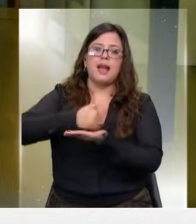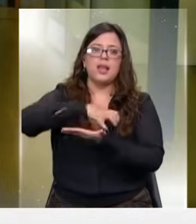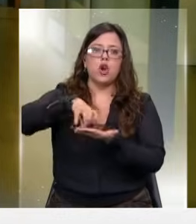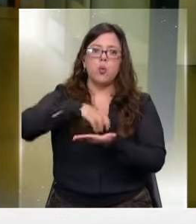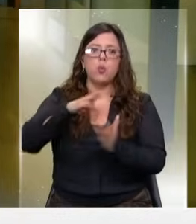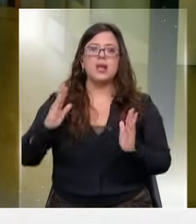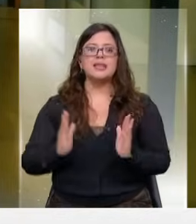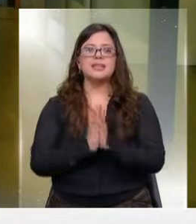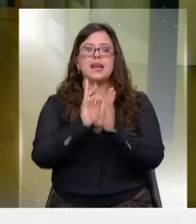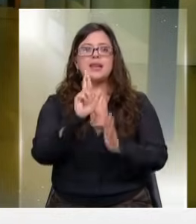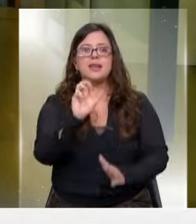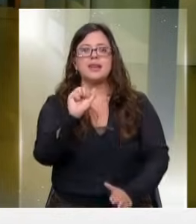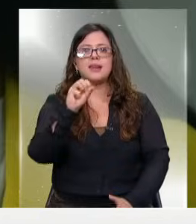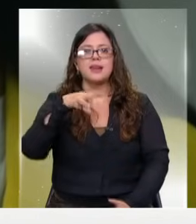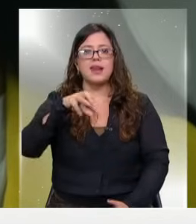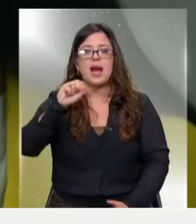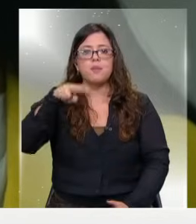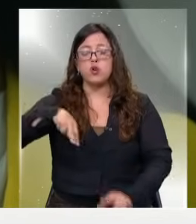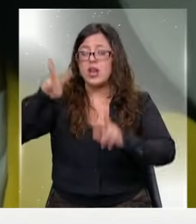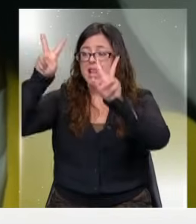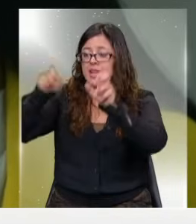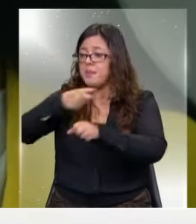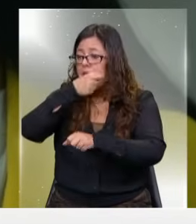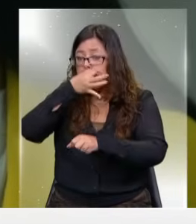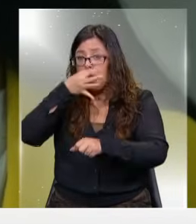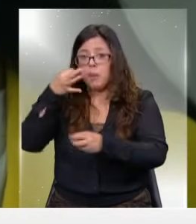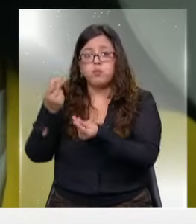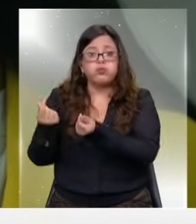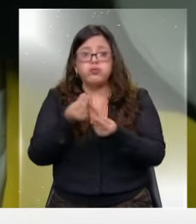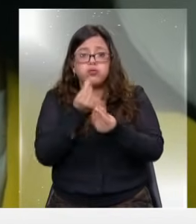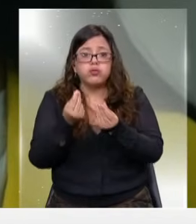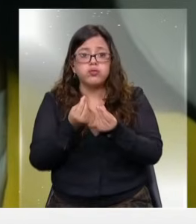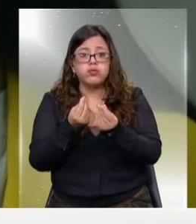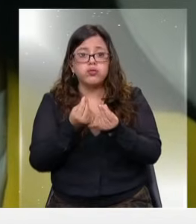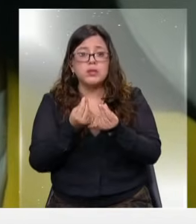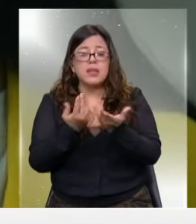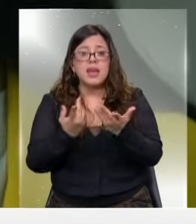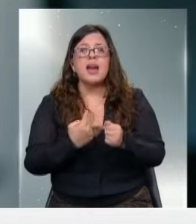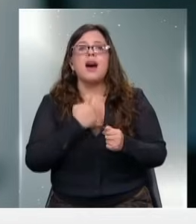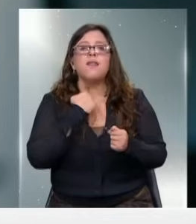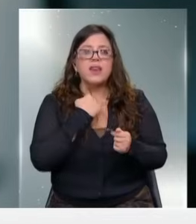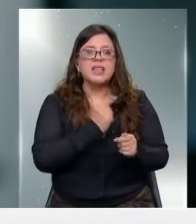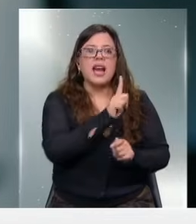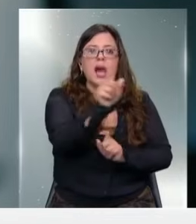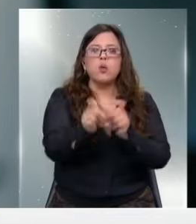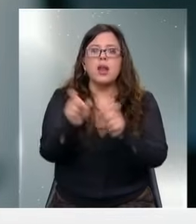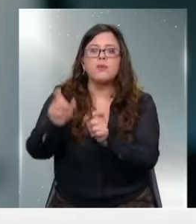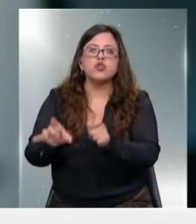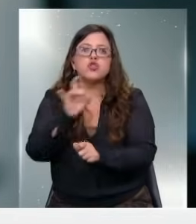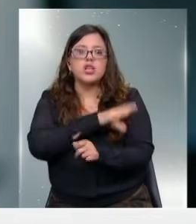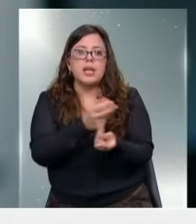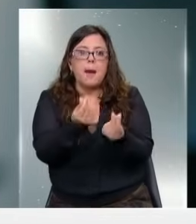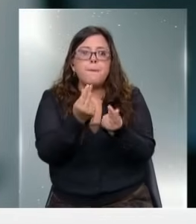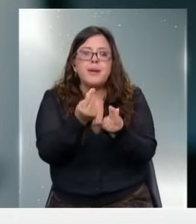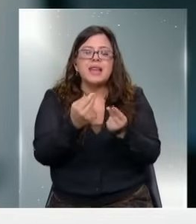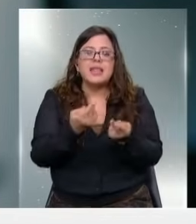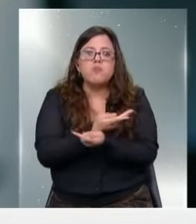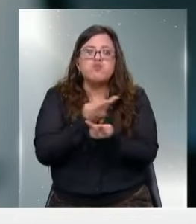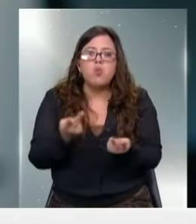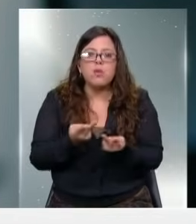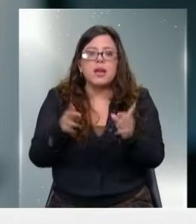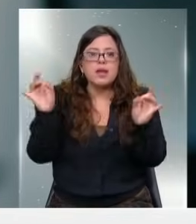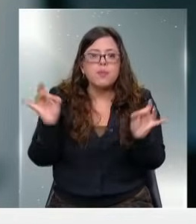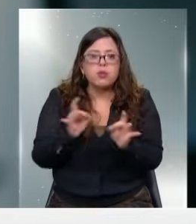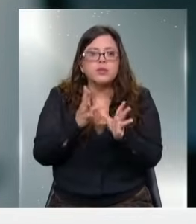Ramón. Cada uno de los delitos de corrupción impacta necesariamente en cada una de las chilenas y chilenos. Son fondos públicos que pueden estar destinados